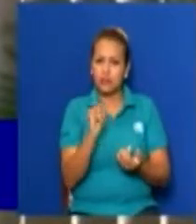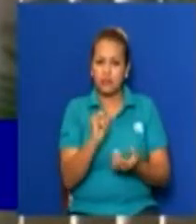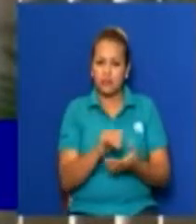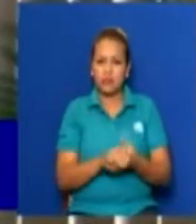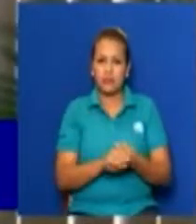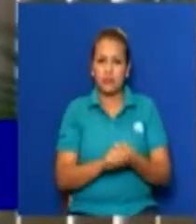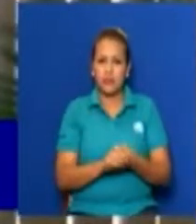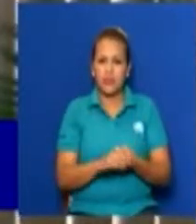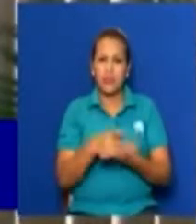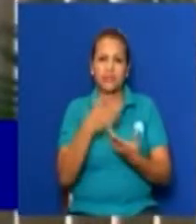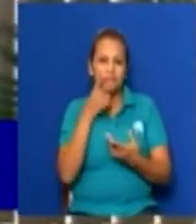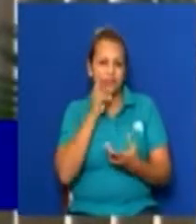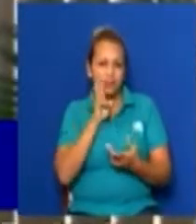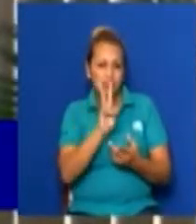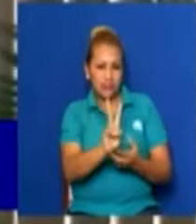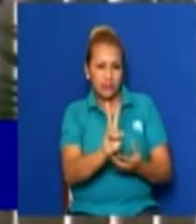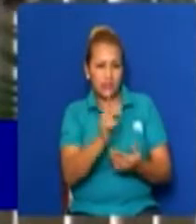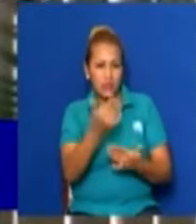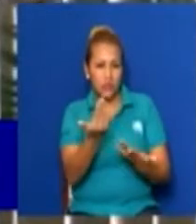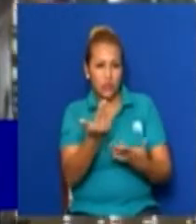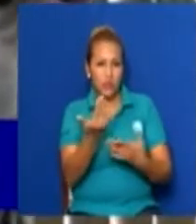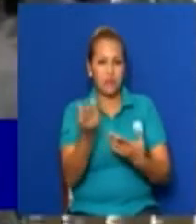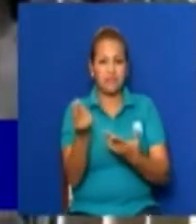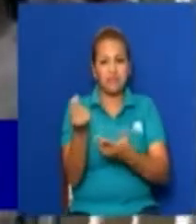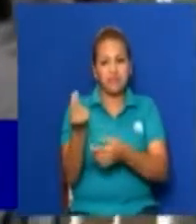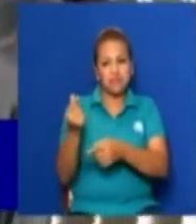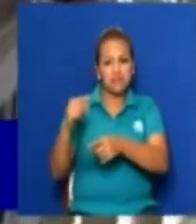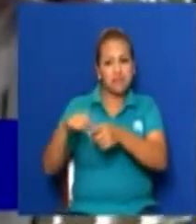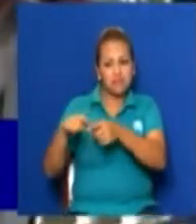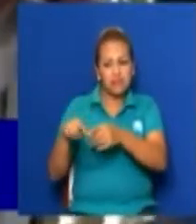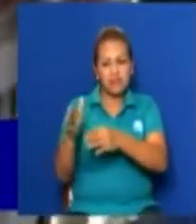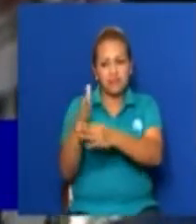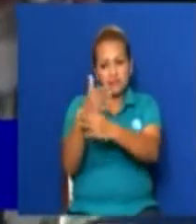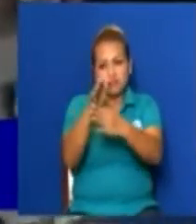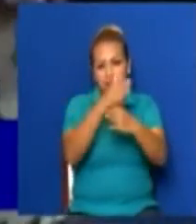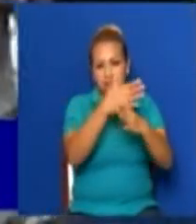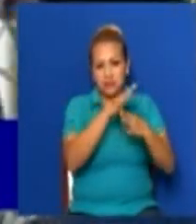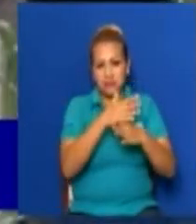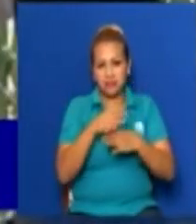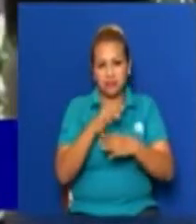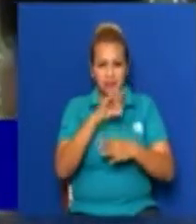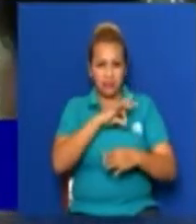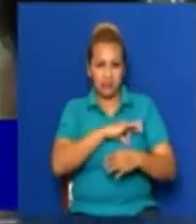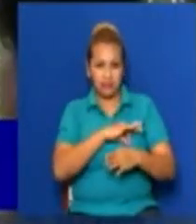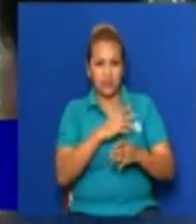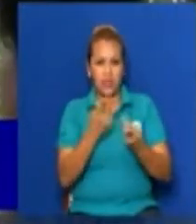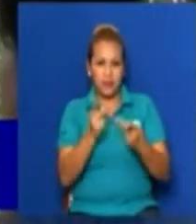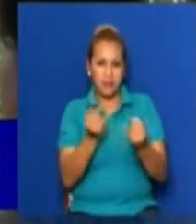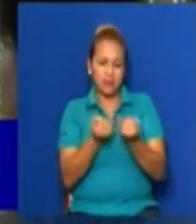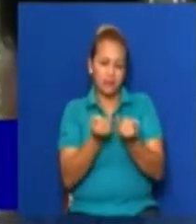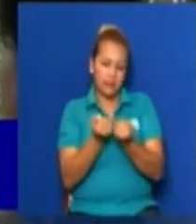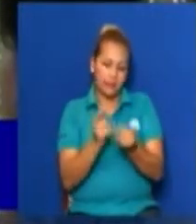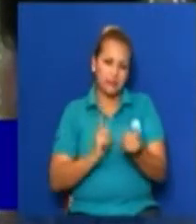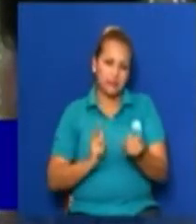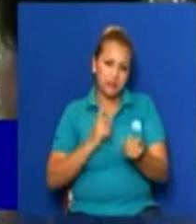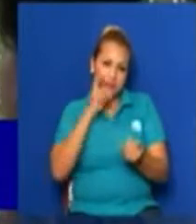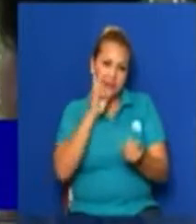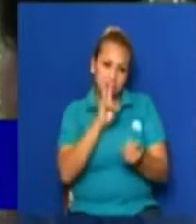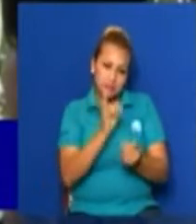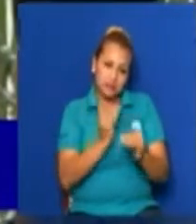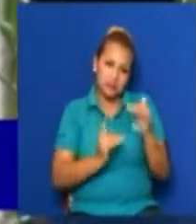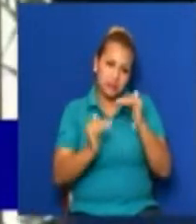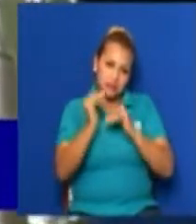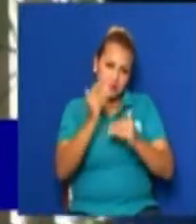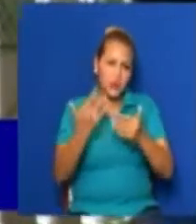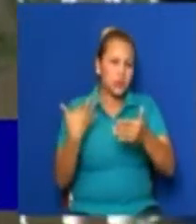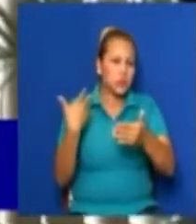que se reflejan en una remuneración diferente, pero que tiene que ver con algo más que eso. Por eso este